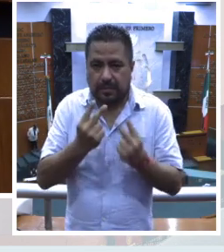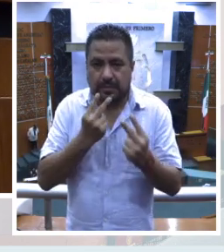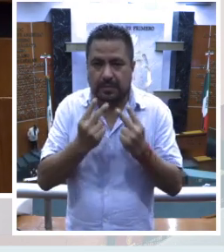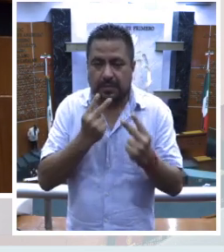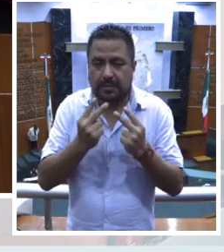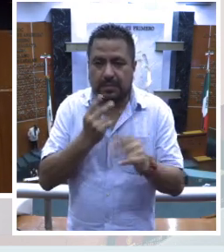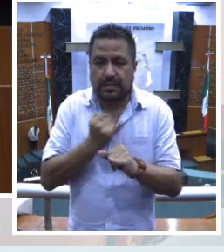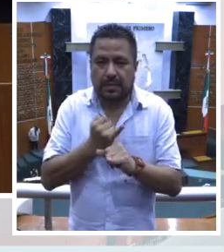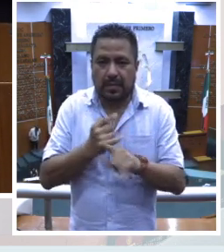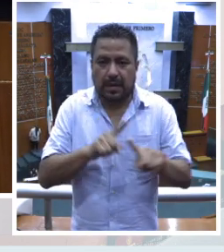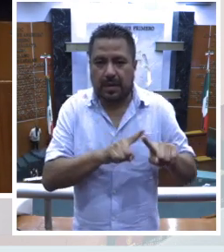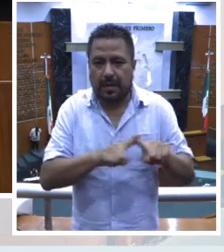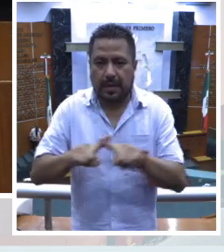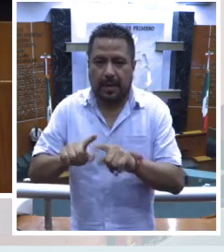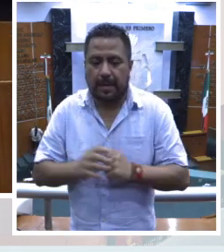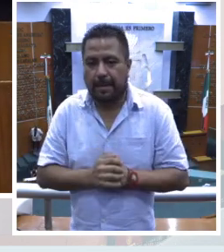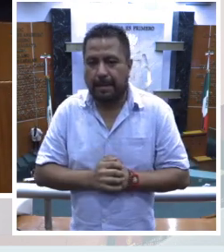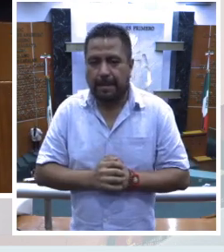través de las redes sociales.